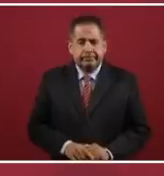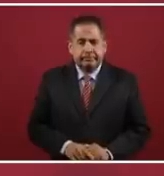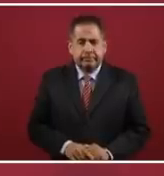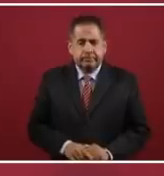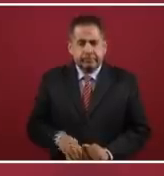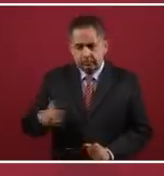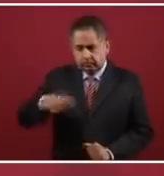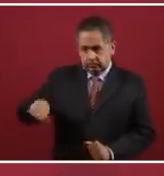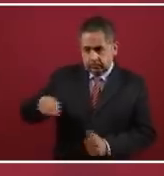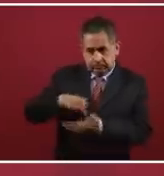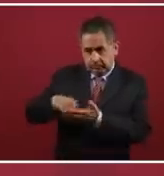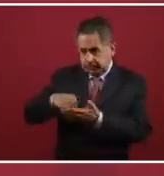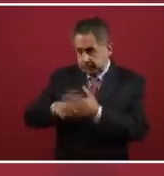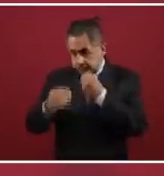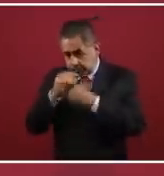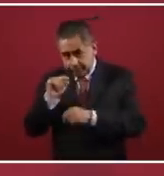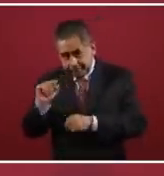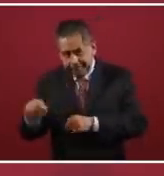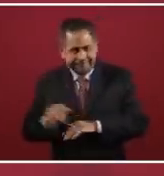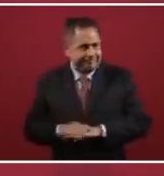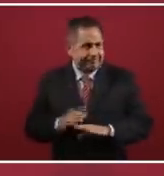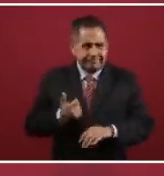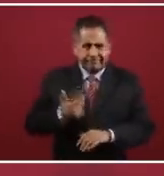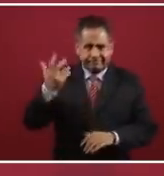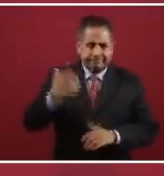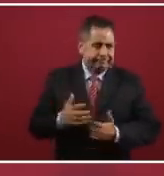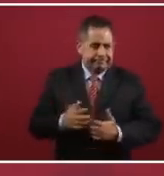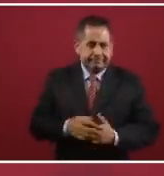Consumir esos productos, además de que